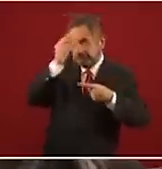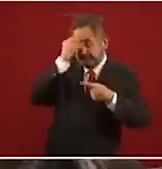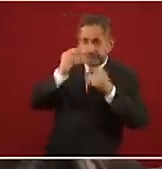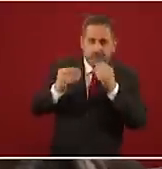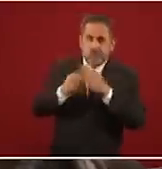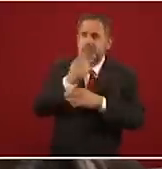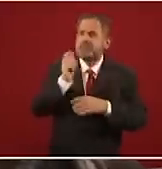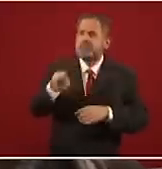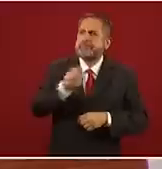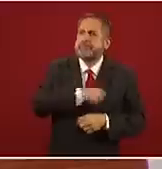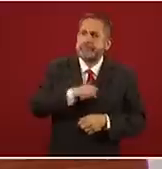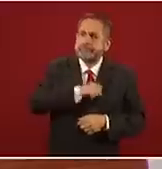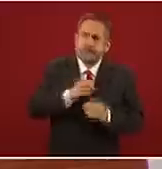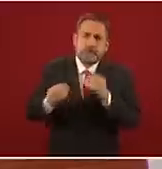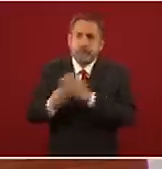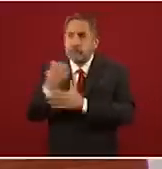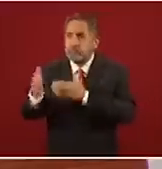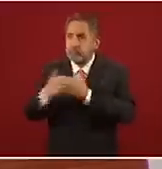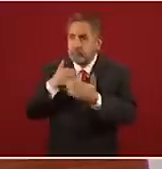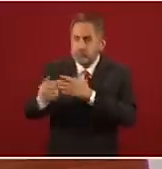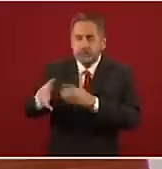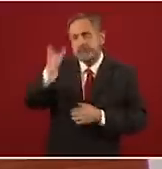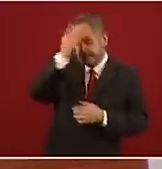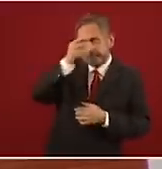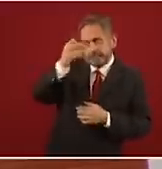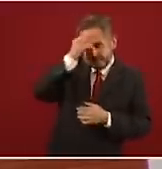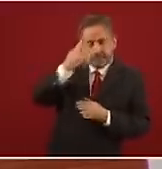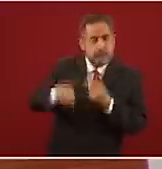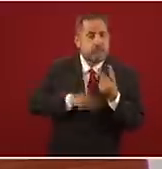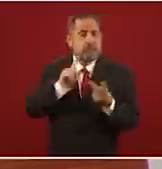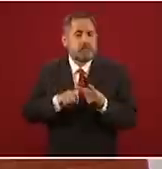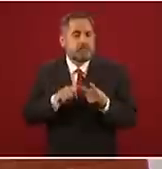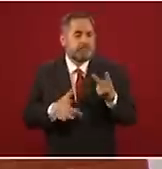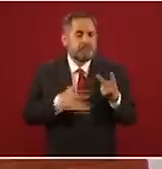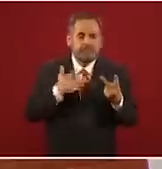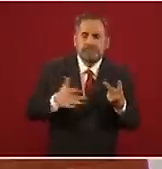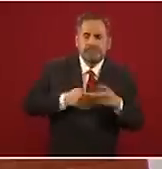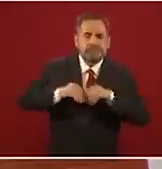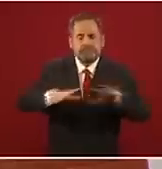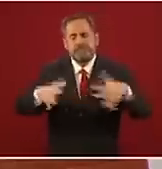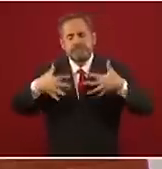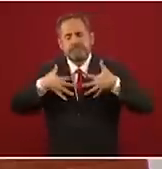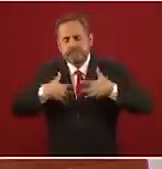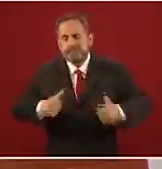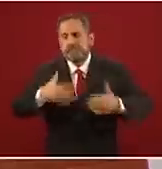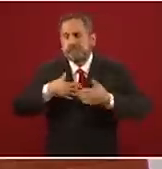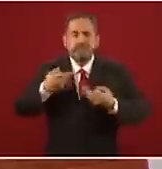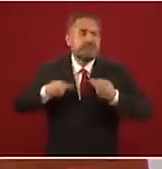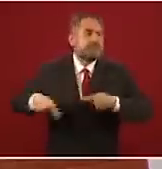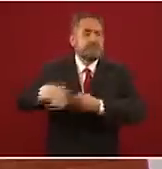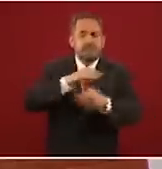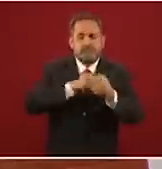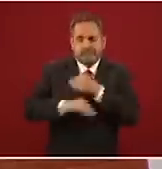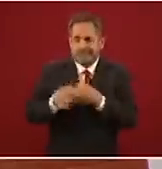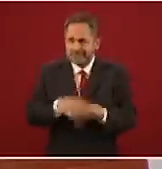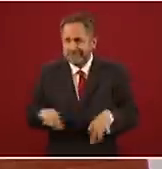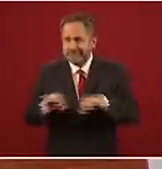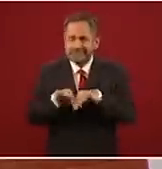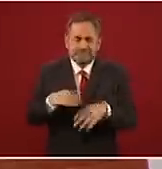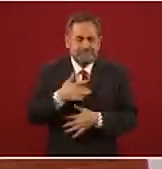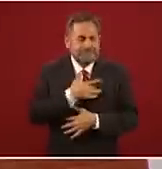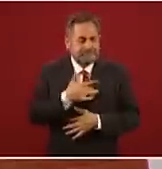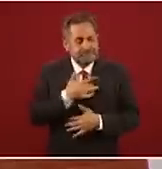de salud y otros temas de sensibilización, de concientización a nuestros trabajadores de la importancia que